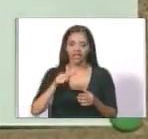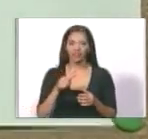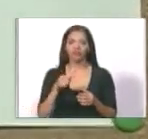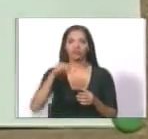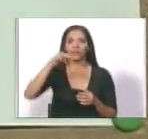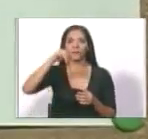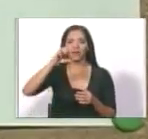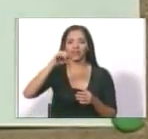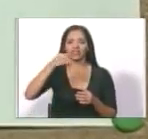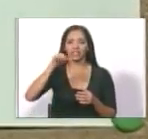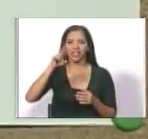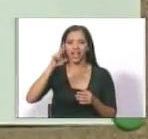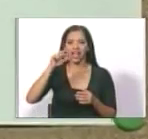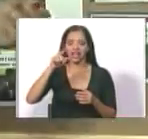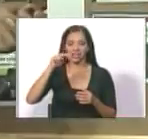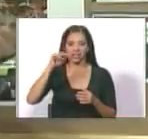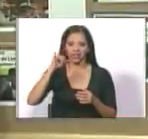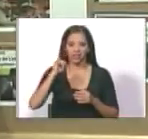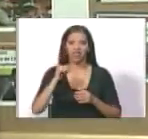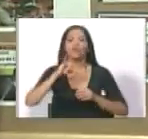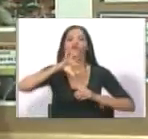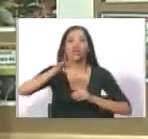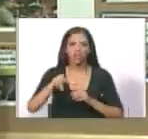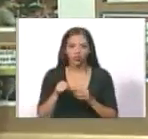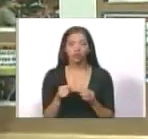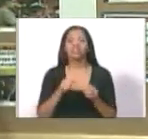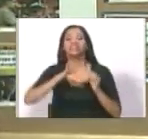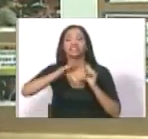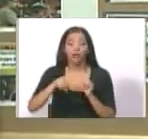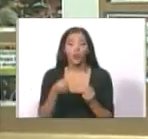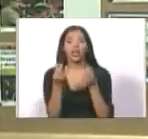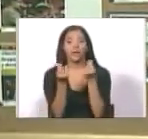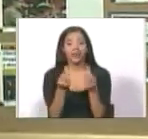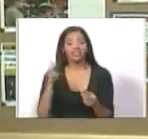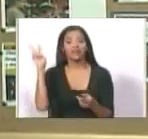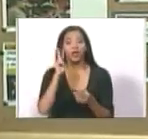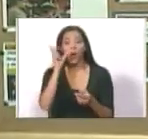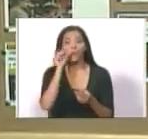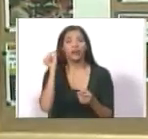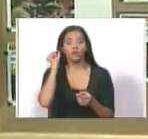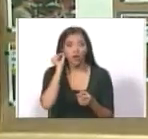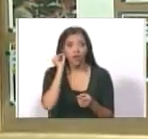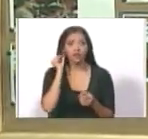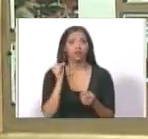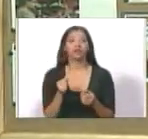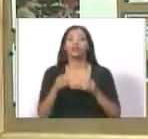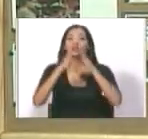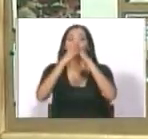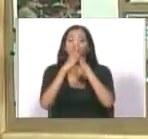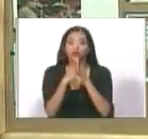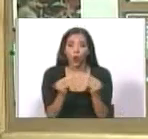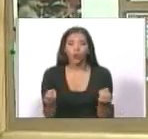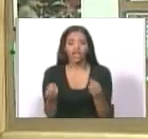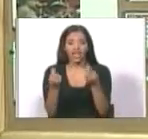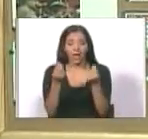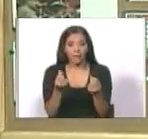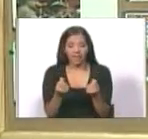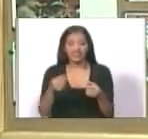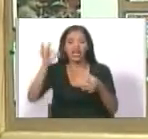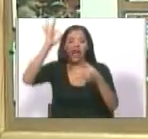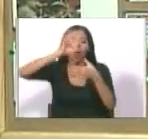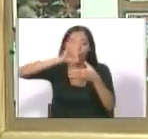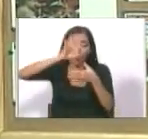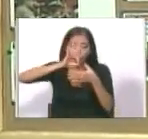Trump, Messerhane es un ladrón, se robó la plata de los venezolanos y las venezolanas, toda la plata de los ahorristas